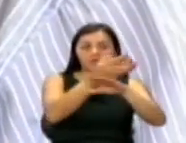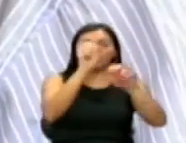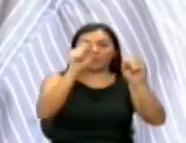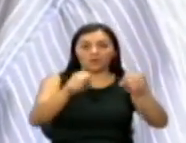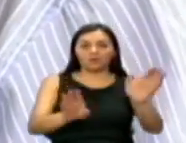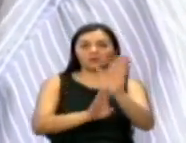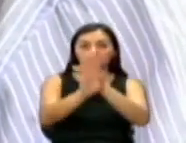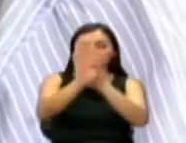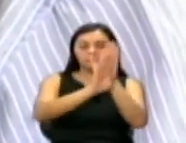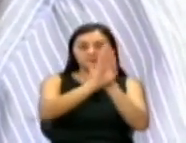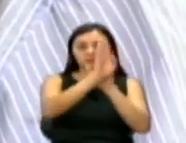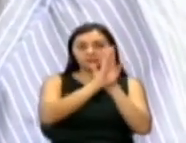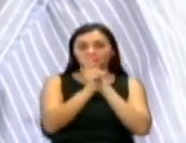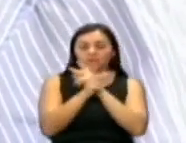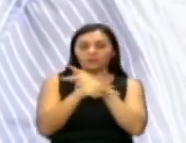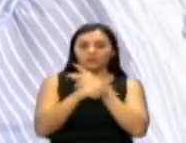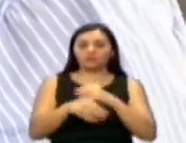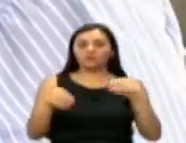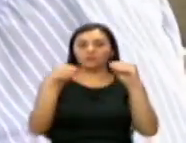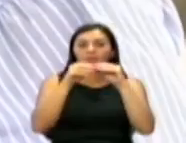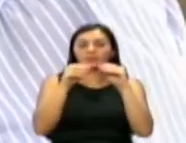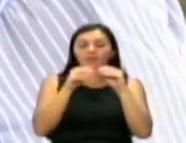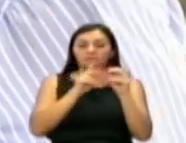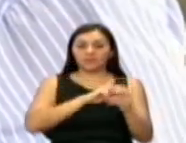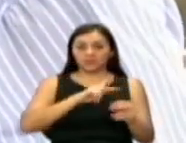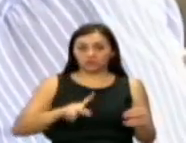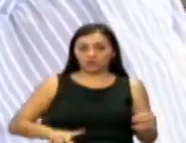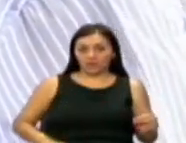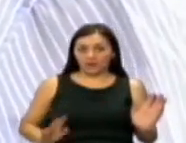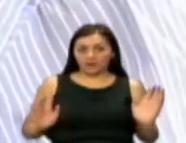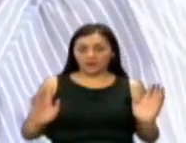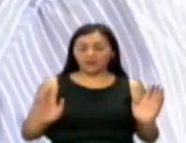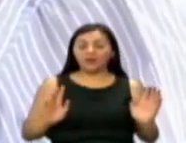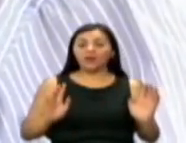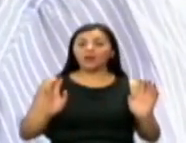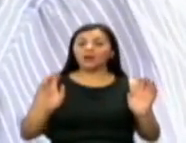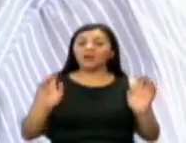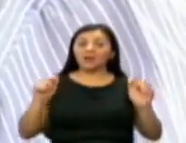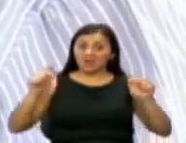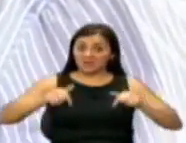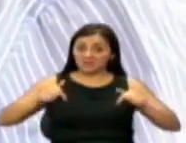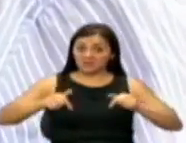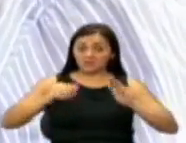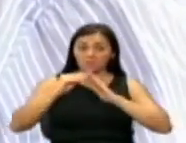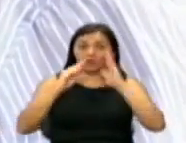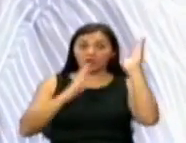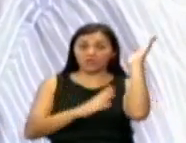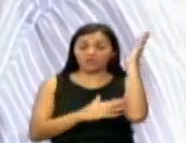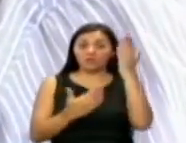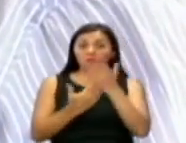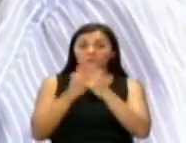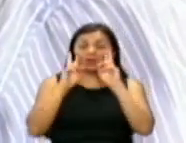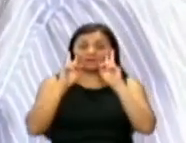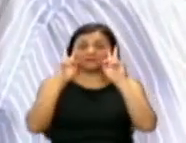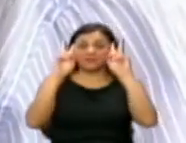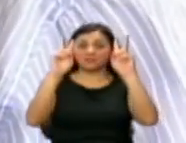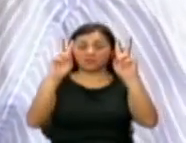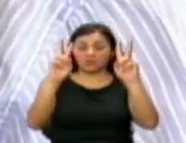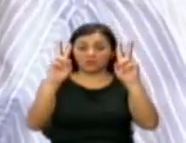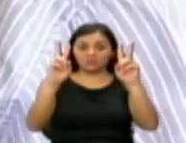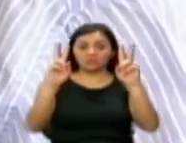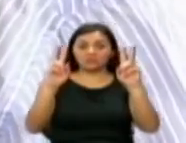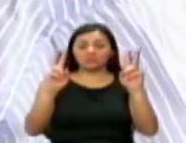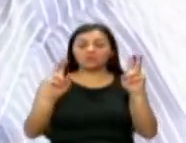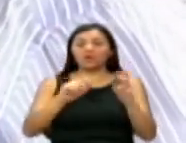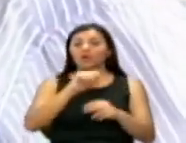producción, producción particular. ¿Habría cómo en este proyecto aplicar un considerando aparte,